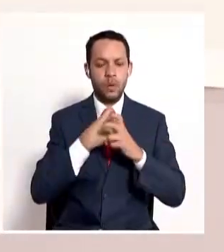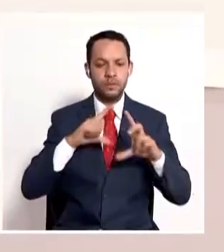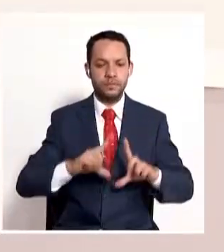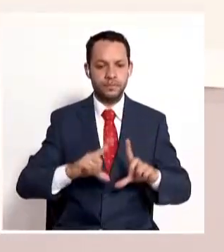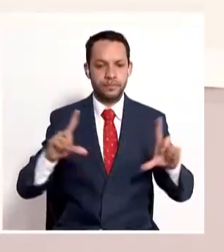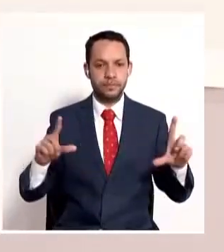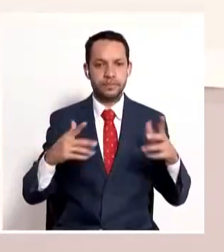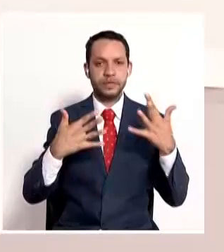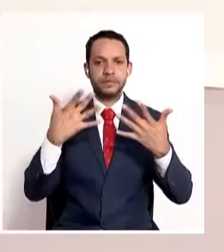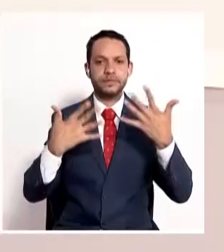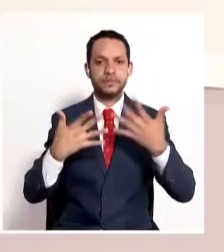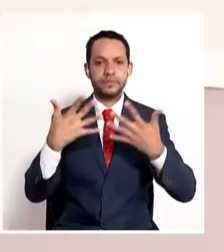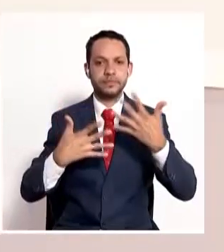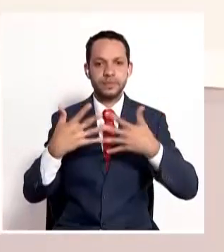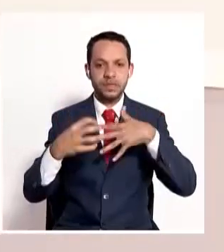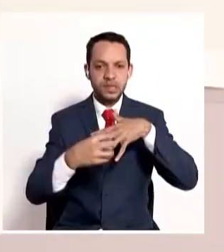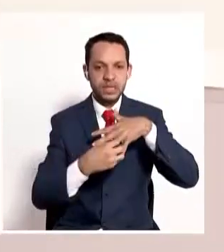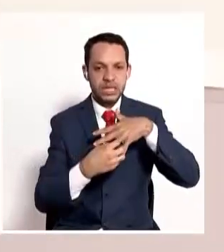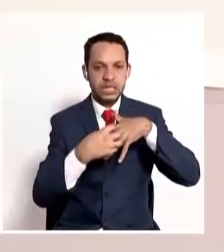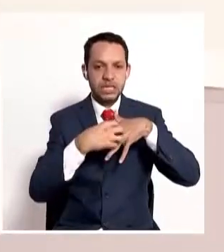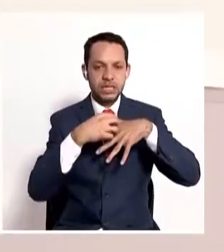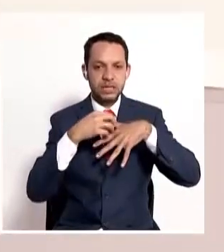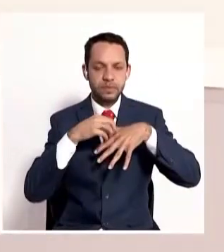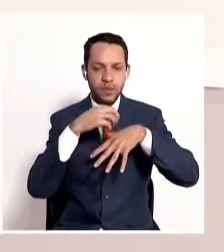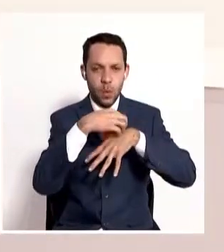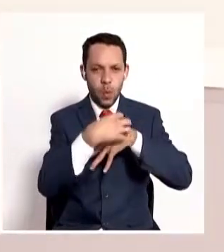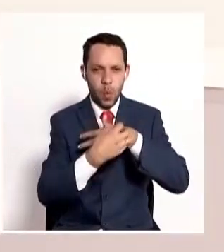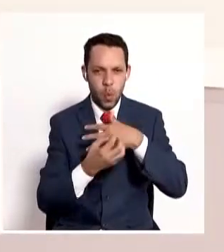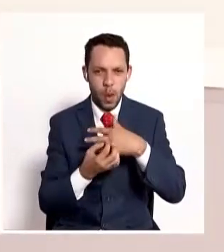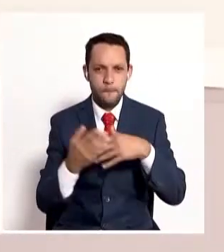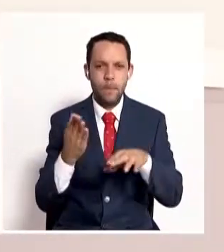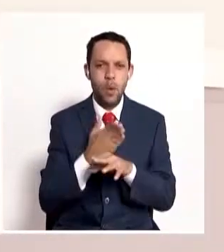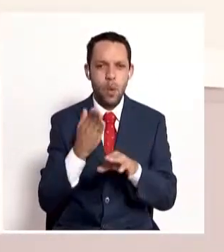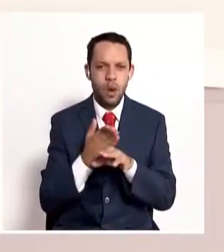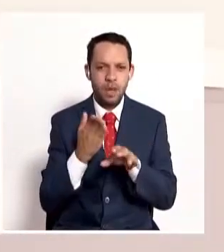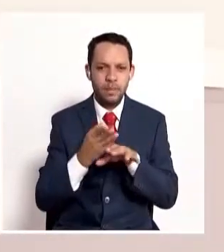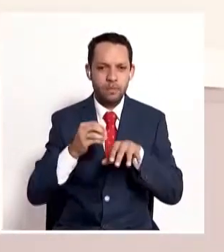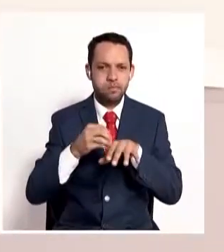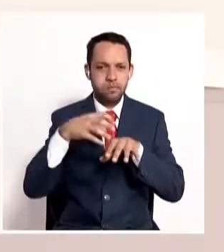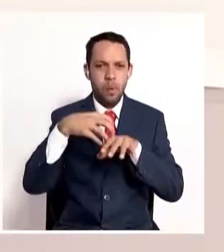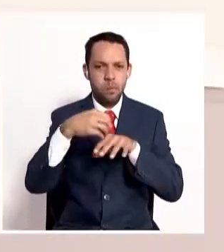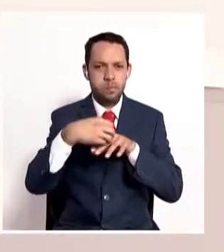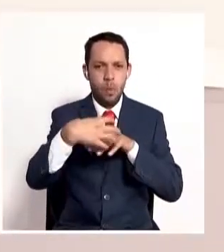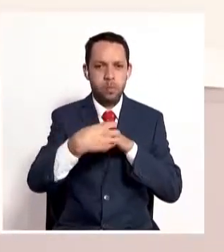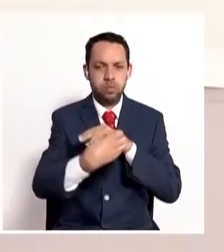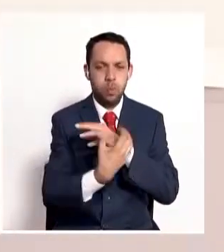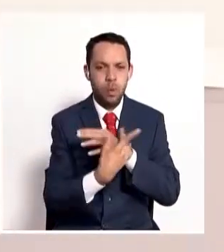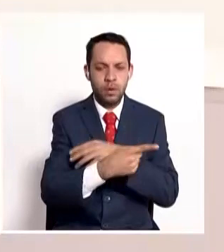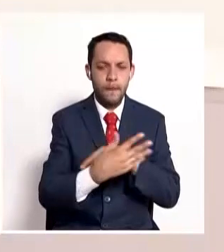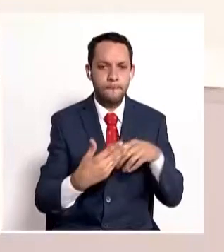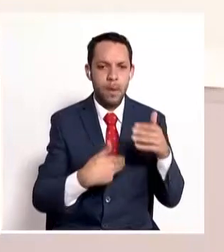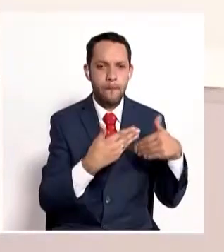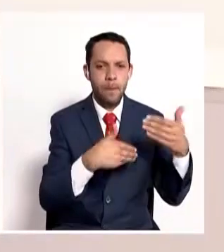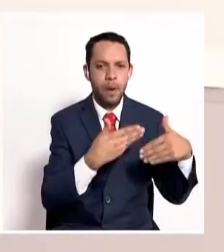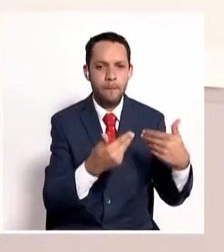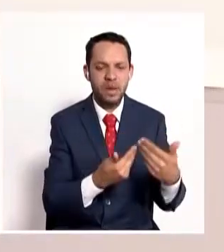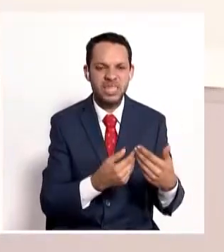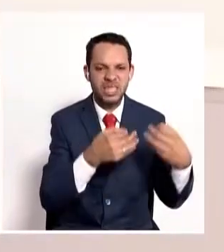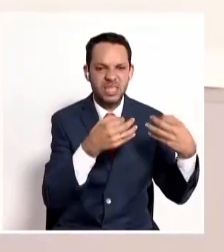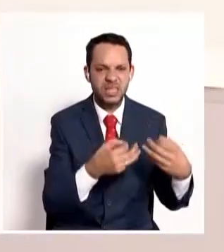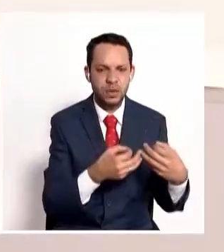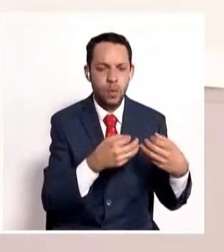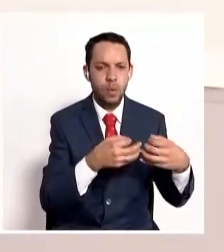había una osteopenia depedro de predominio articular con un proceso artrítico